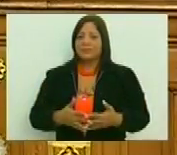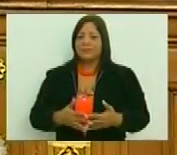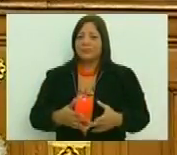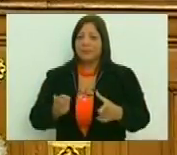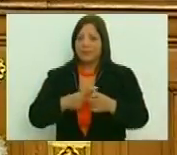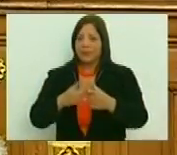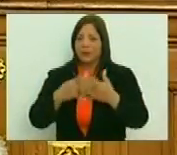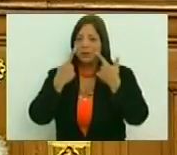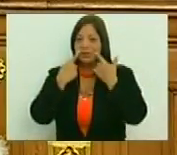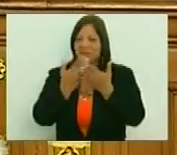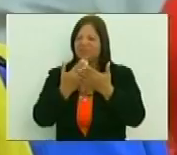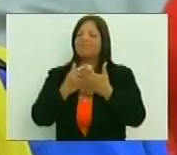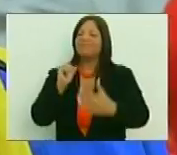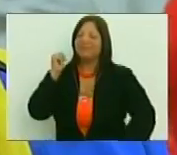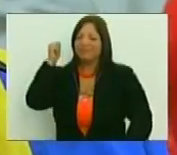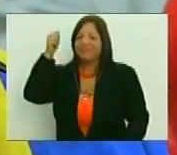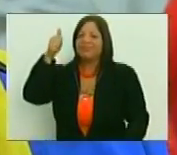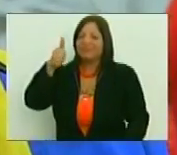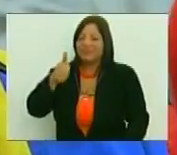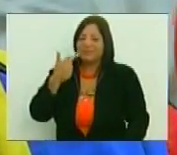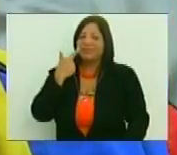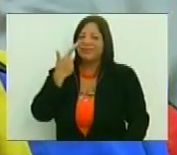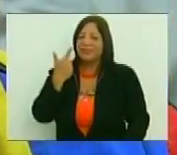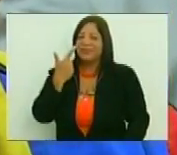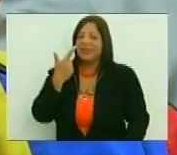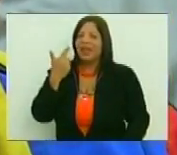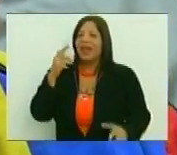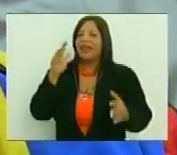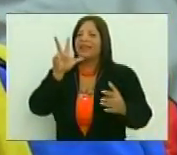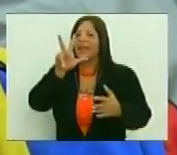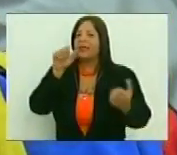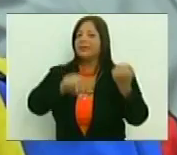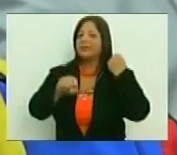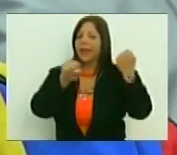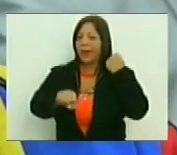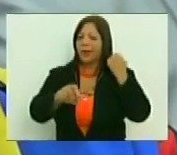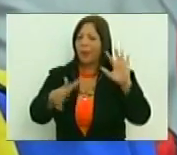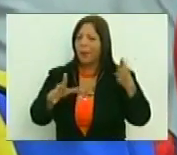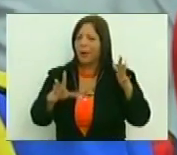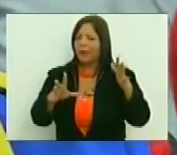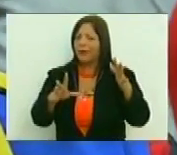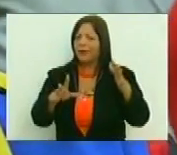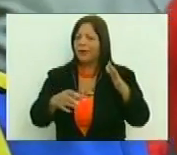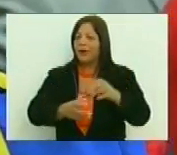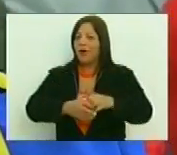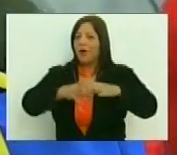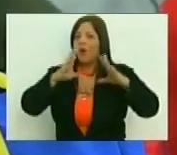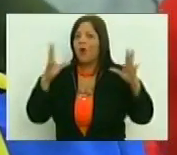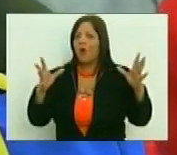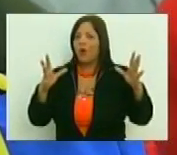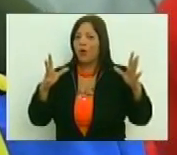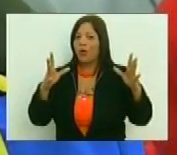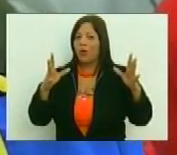Esto se veía venir hace 3 siglos, y por lo que un gran esteta